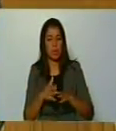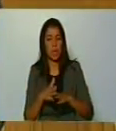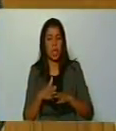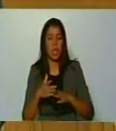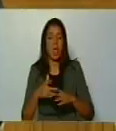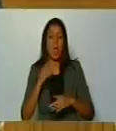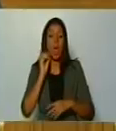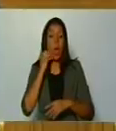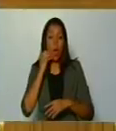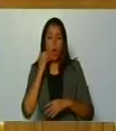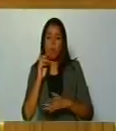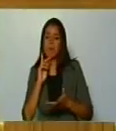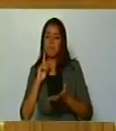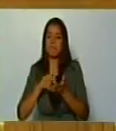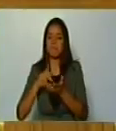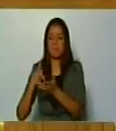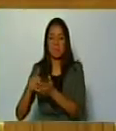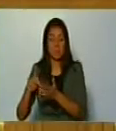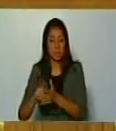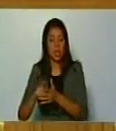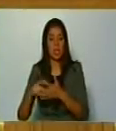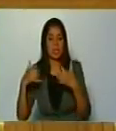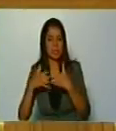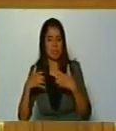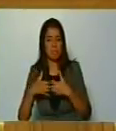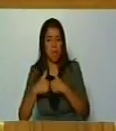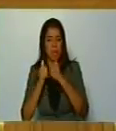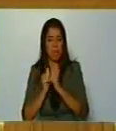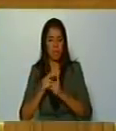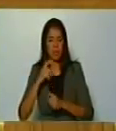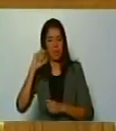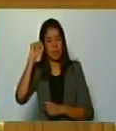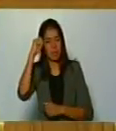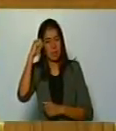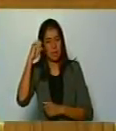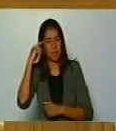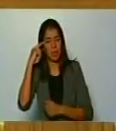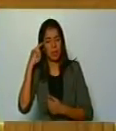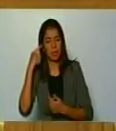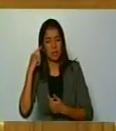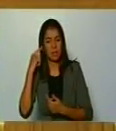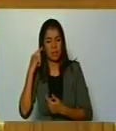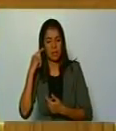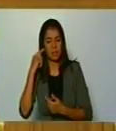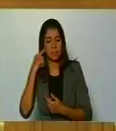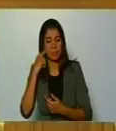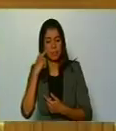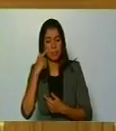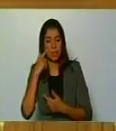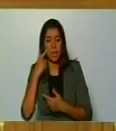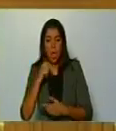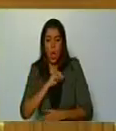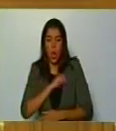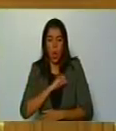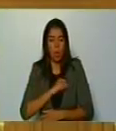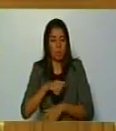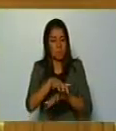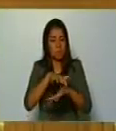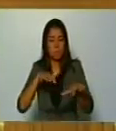que ocasionaron, sinceramente, para recordar todo aquello, un clima de terror en el